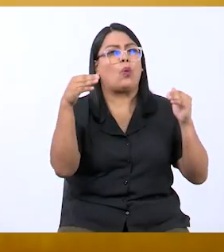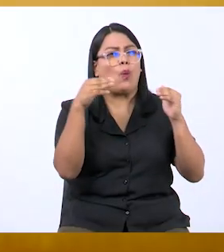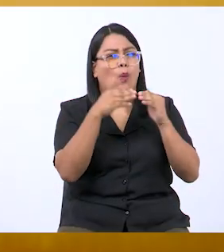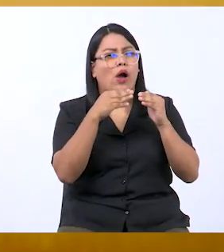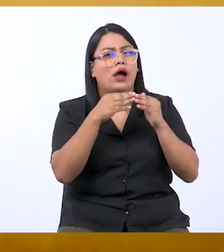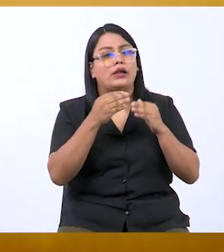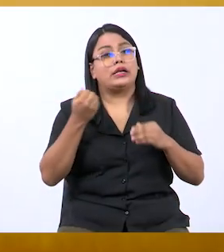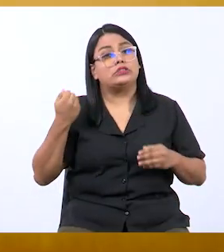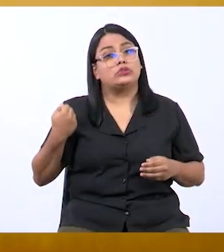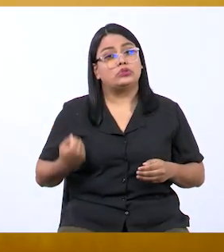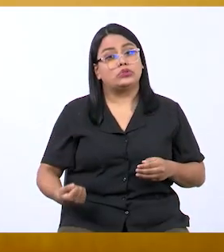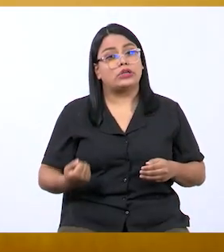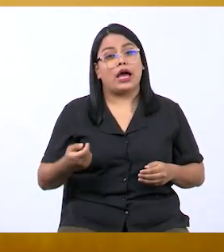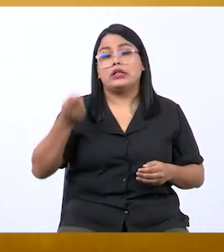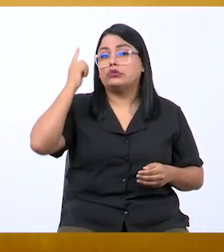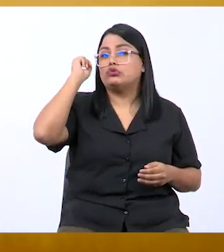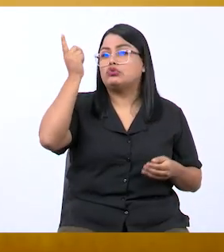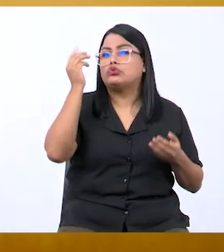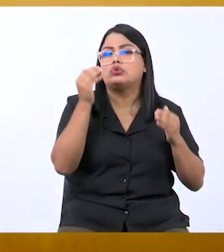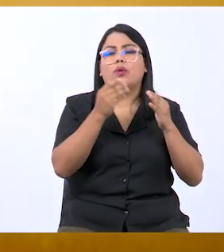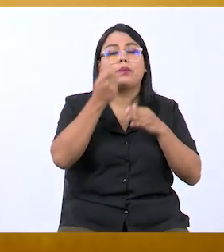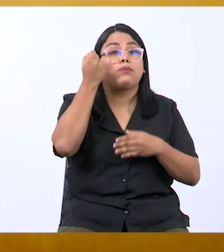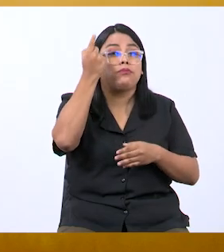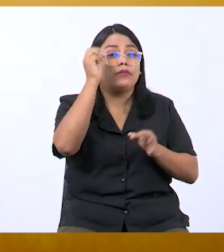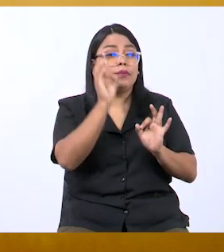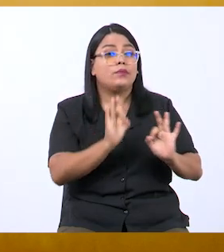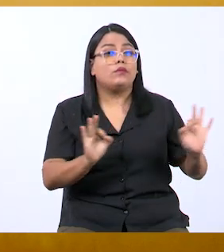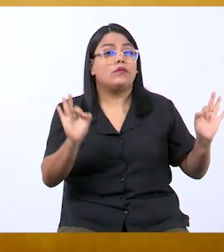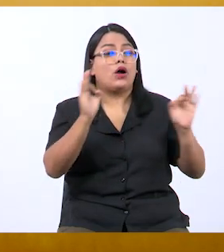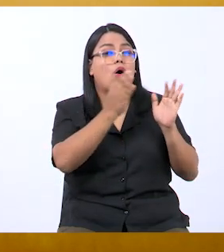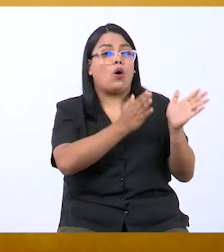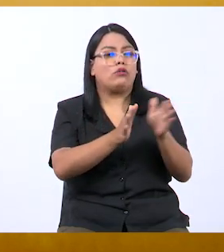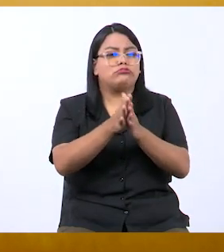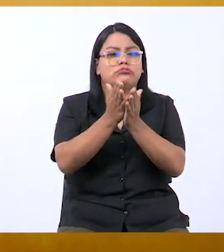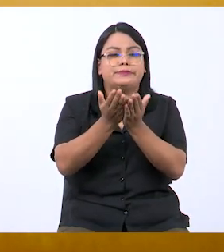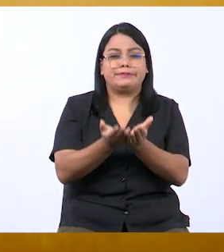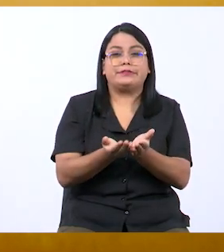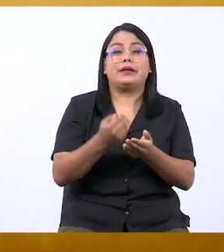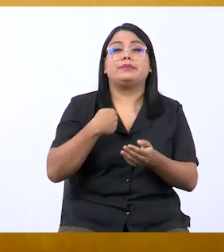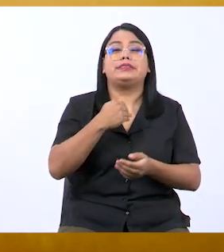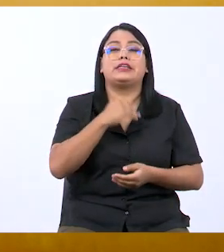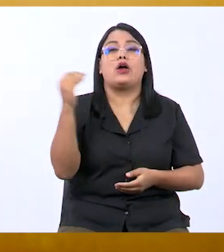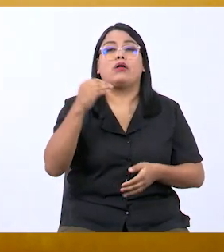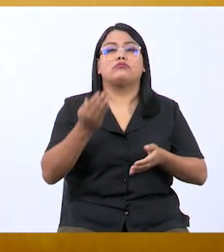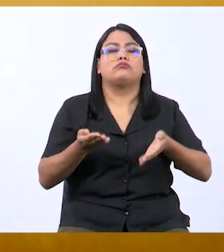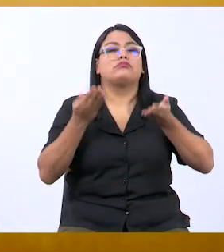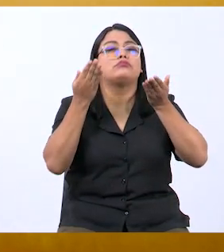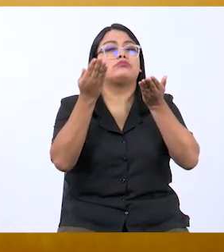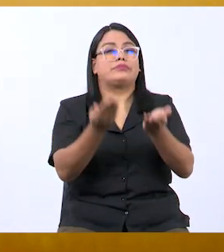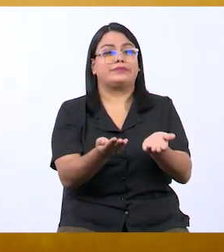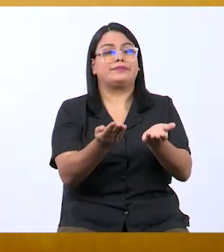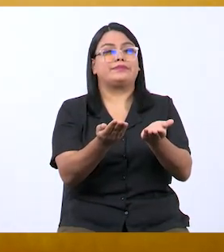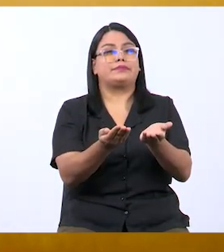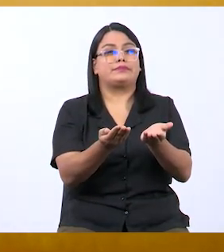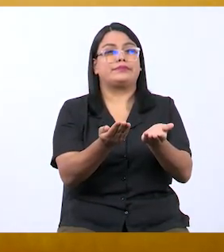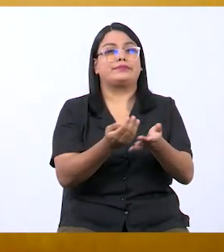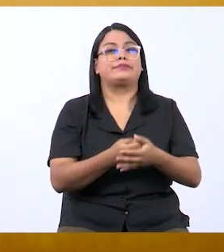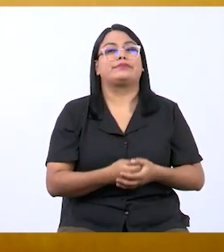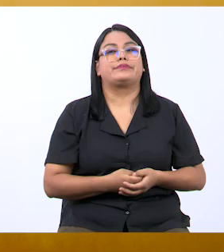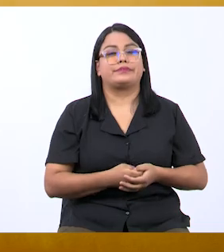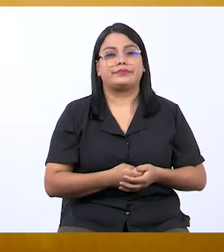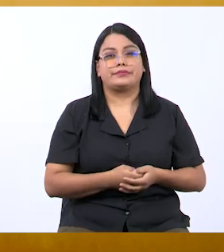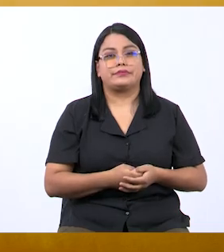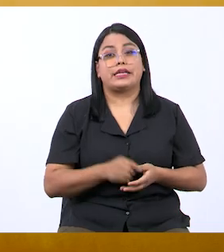le permita a los estudiantes y docentes comprender mejor esa estructura de los libros que el Ministerio de Educación pone a